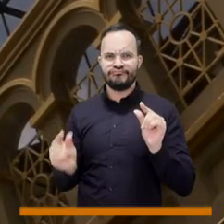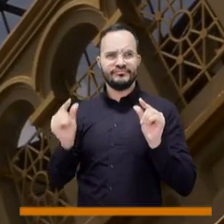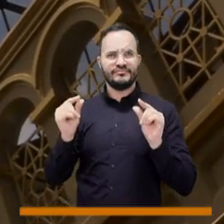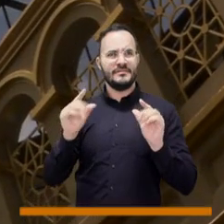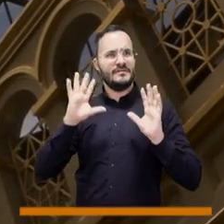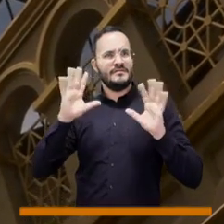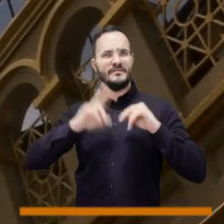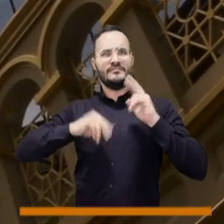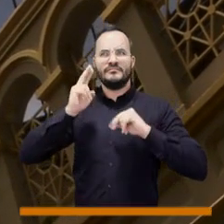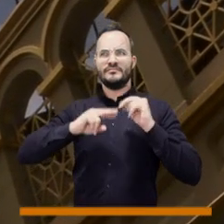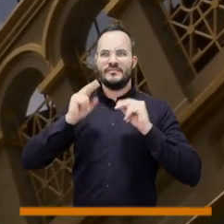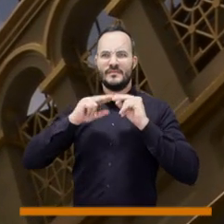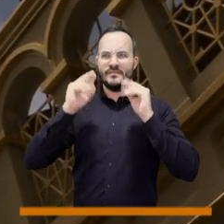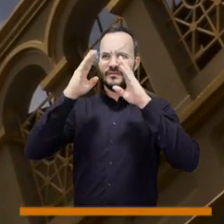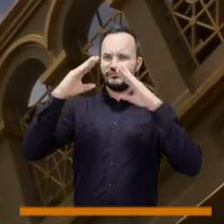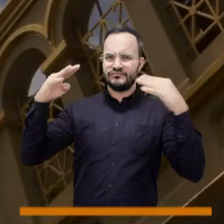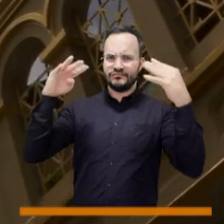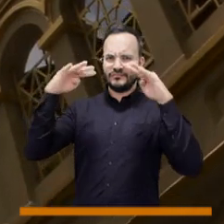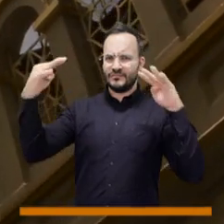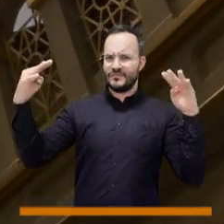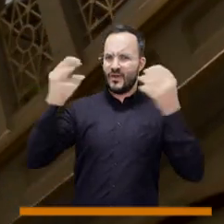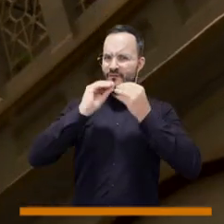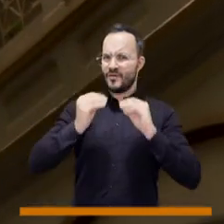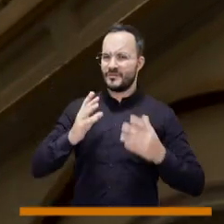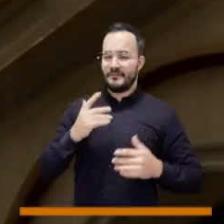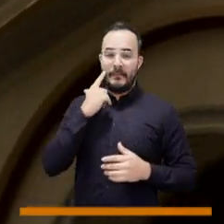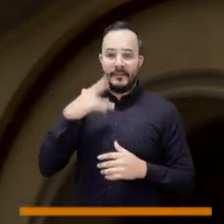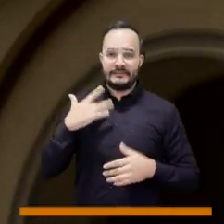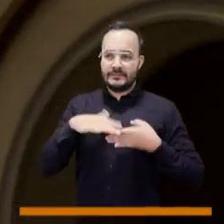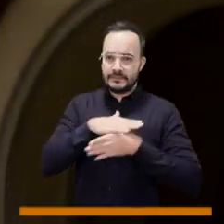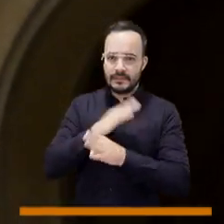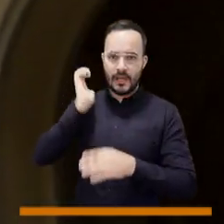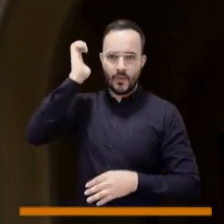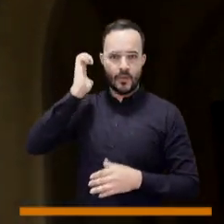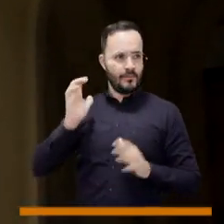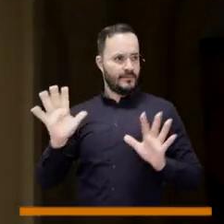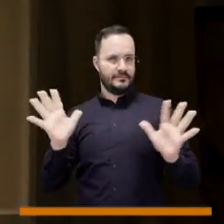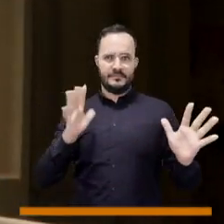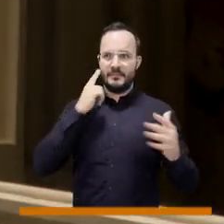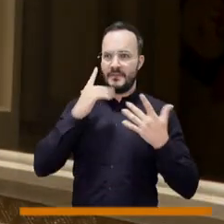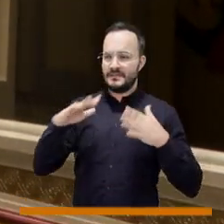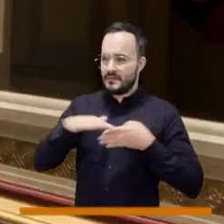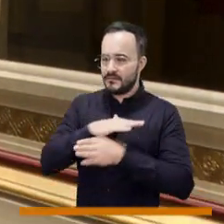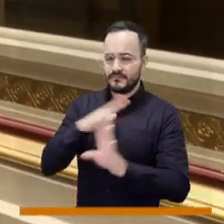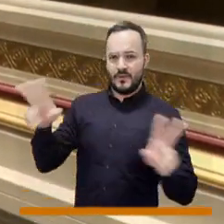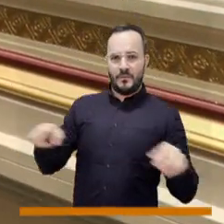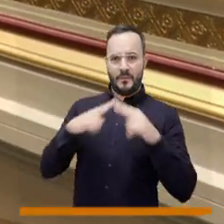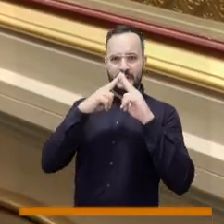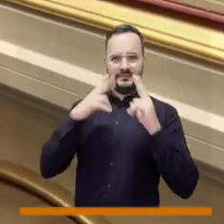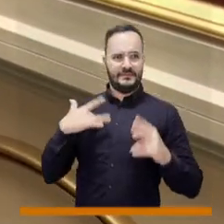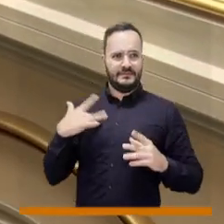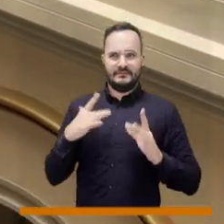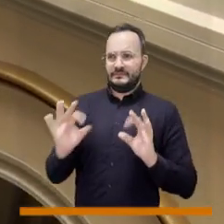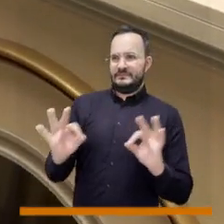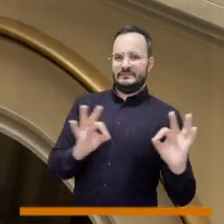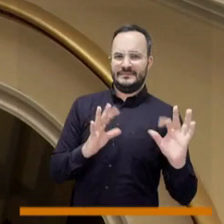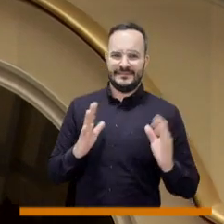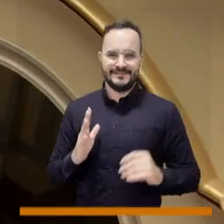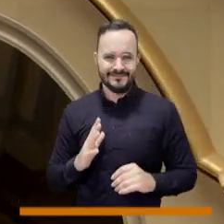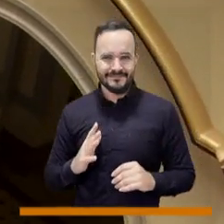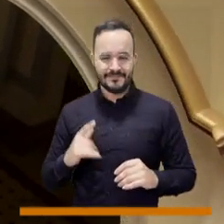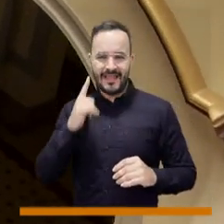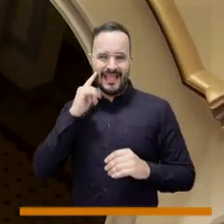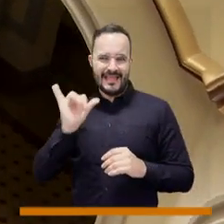tal. Uno encuentra aquí que muchos de los turistas dicen, wow, estamos en Europa, estamos en Viena, estamos en París. Entonces, eso ha hecho que toda esta